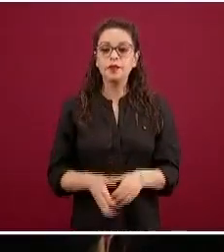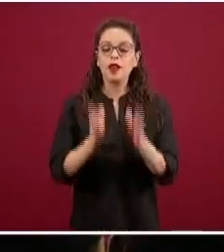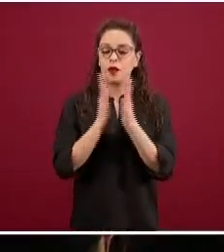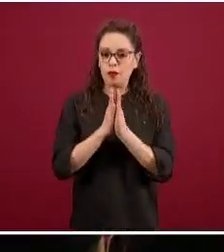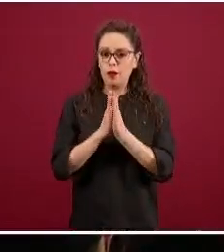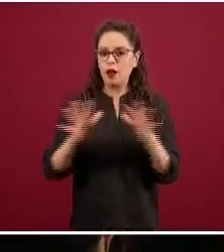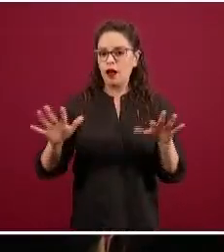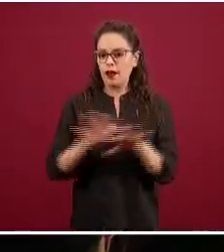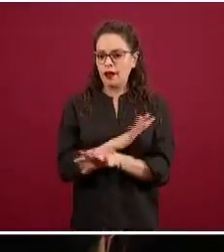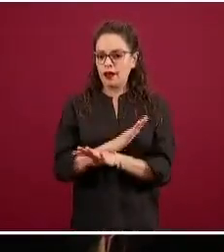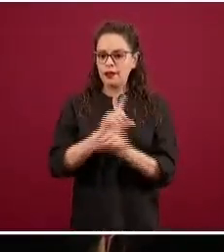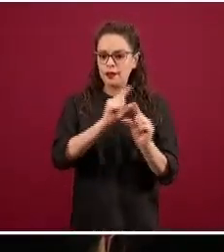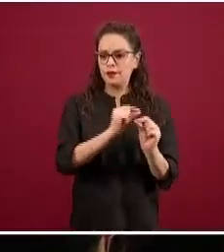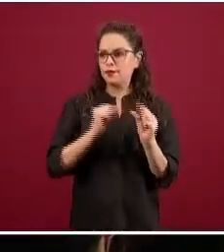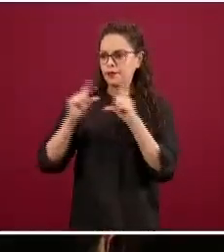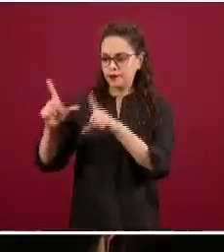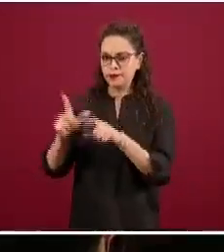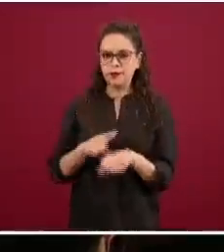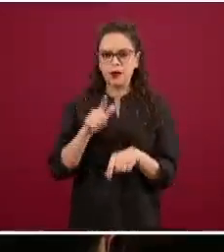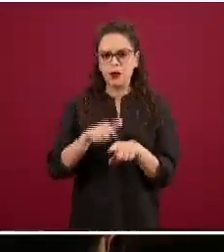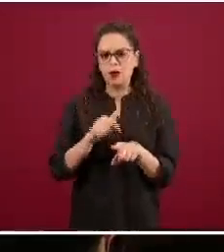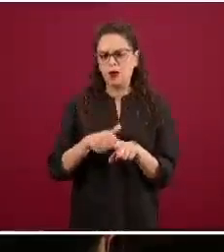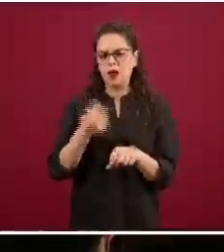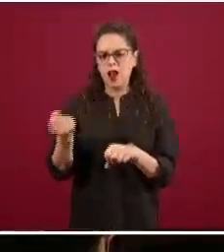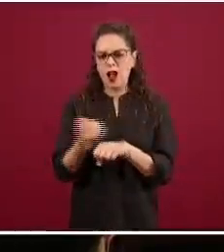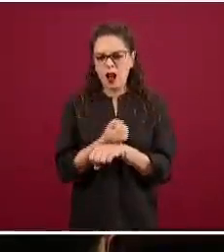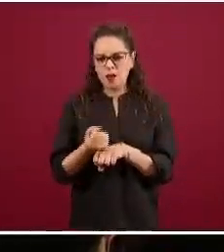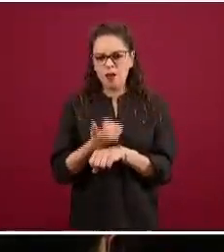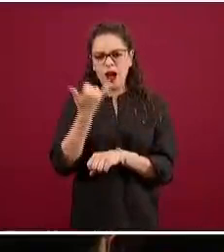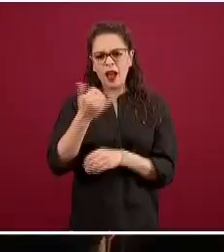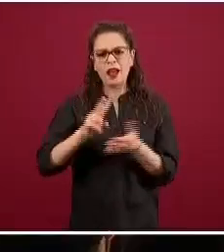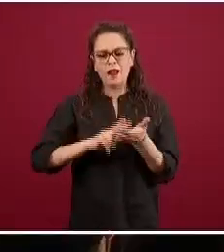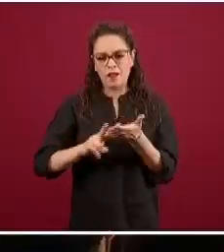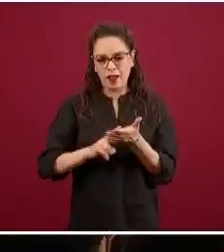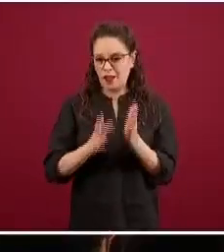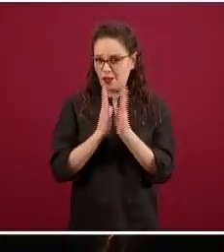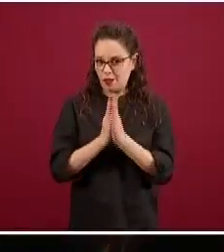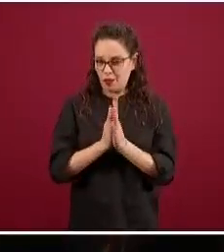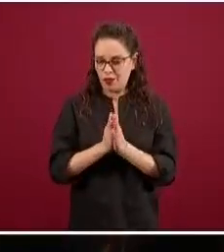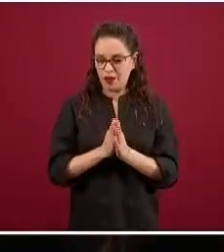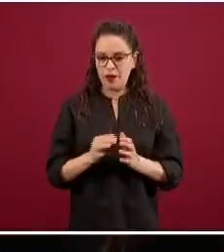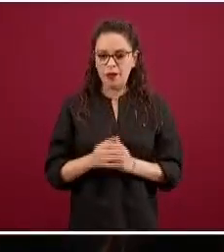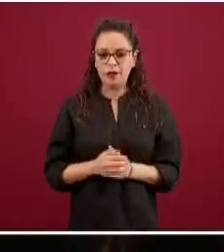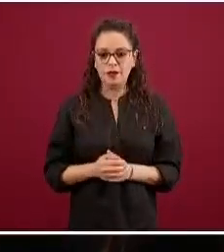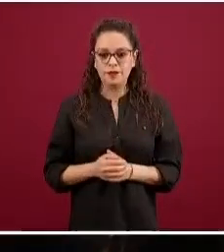está color amarillo y color verde, por favor, antes de regresar a esta.